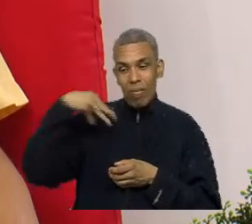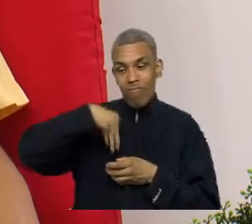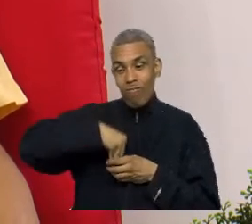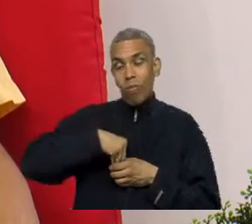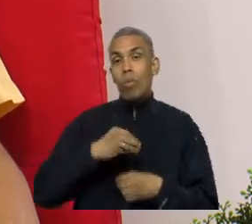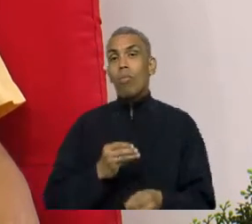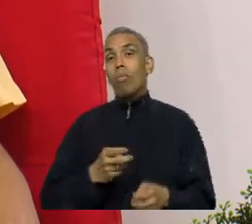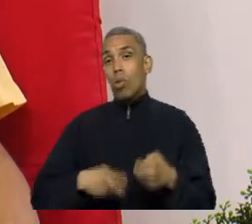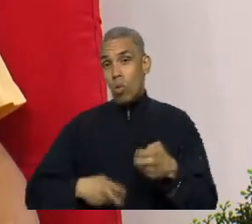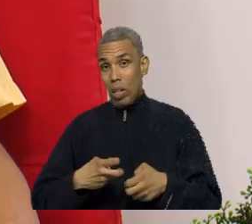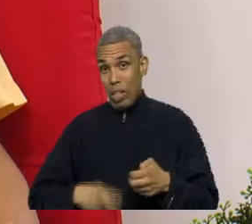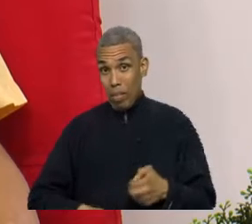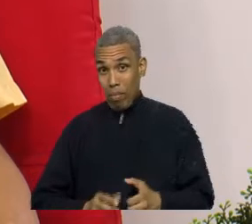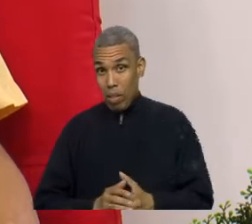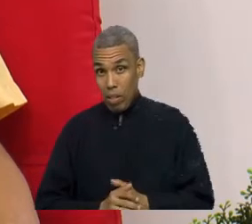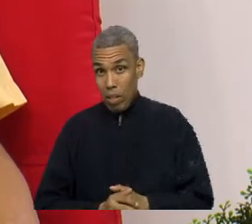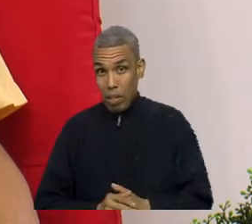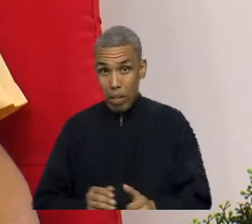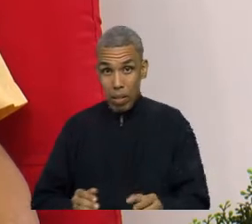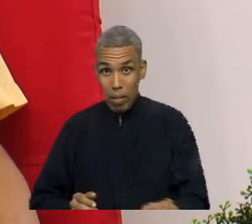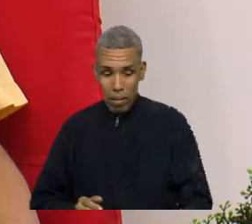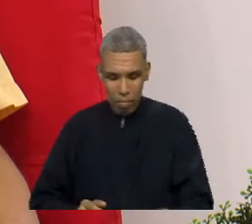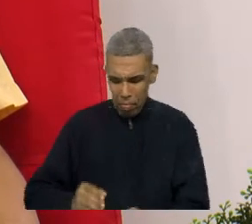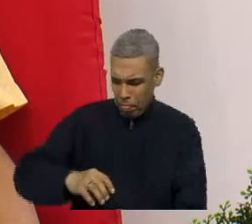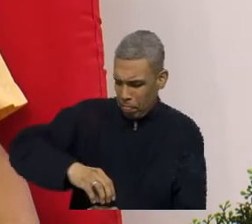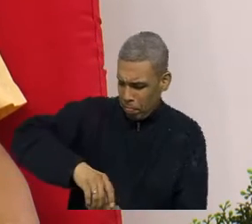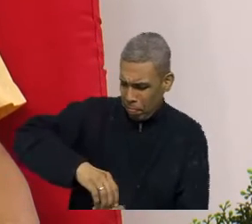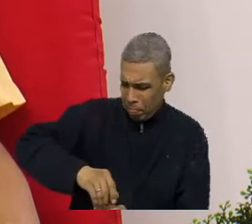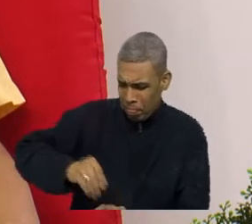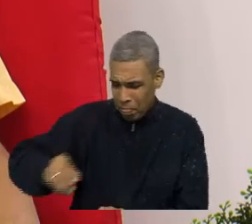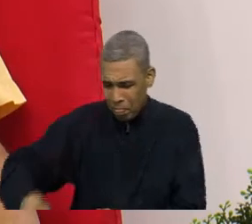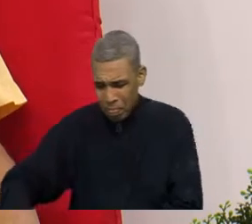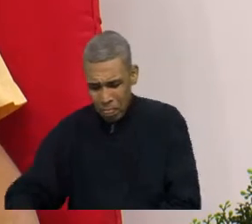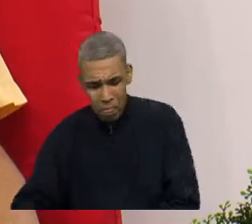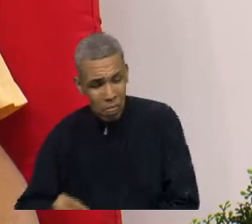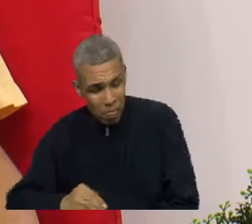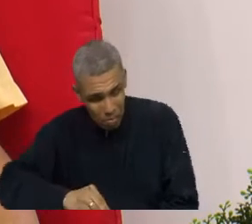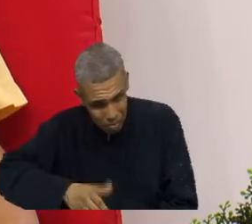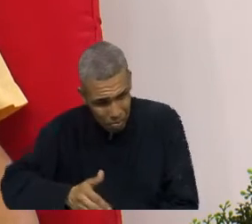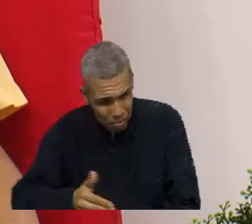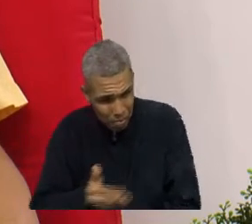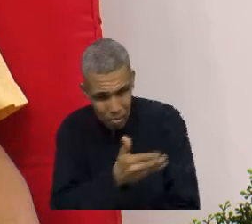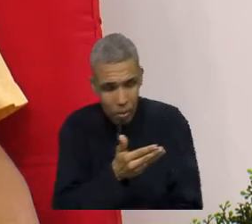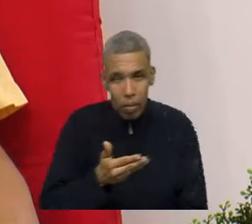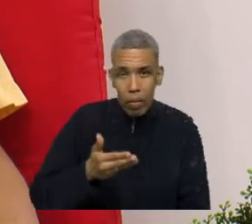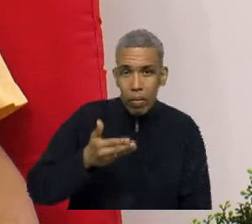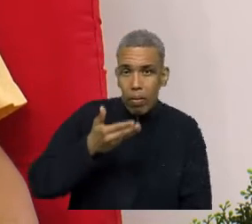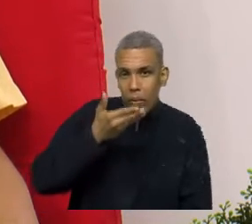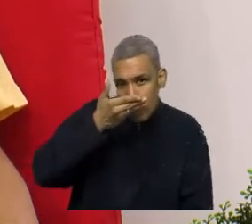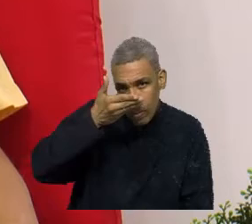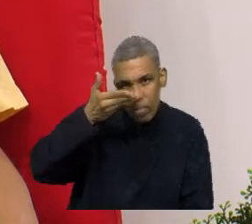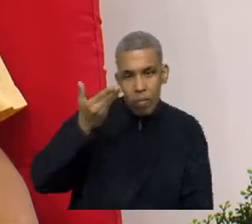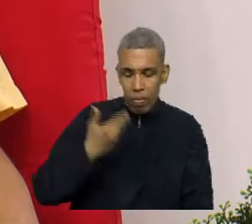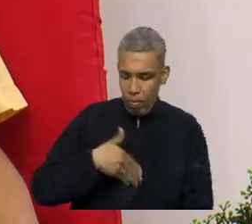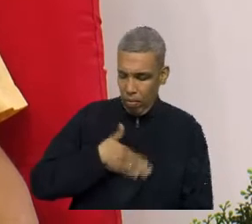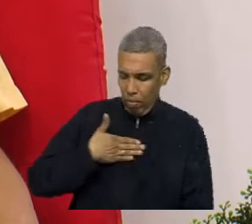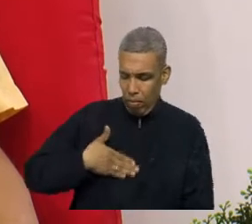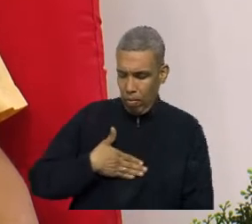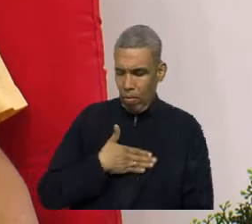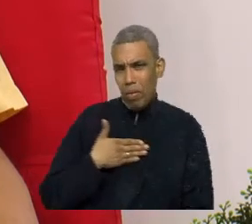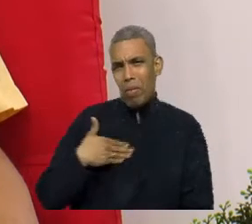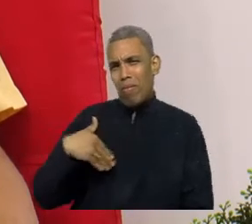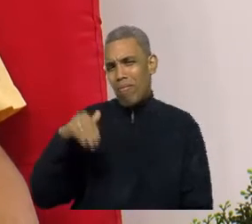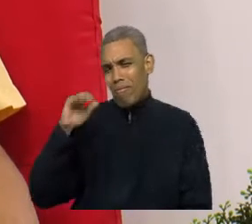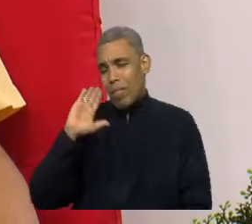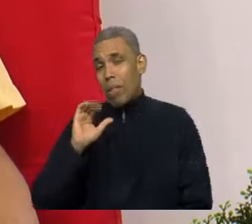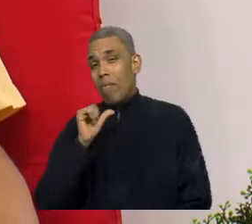al niño sustancias irritantes, ¿sí? Okay. ¿Qué va a suceder con esto? Que va a inflamar mucho más el